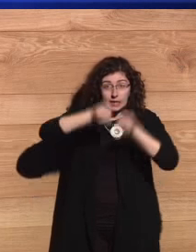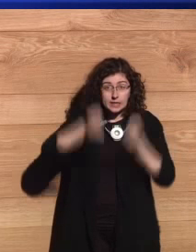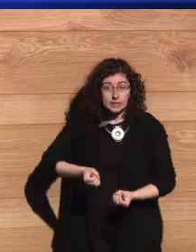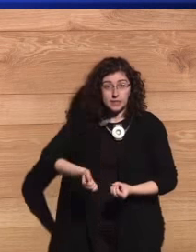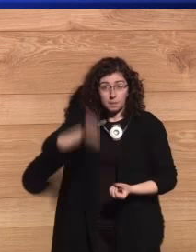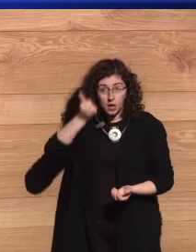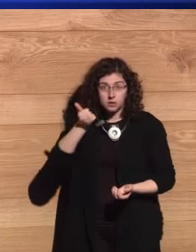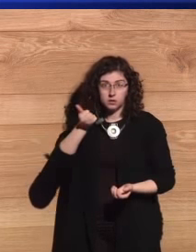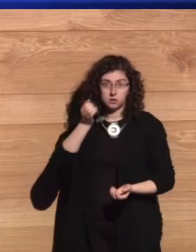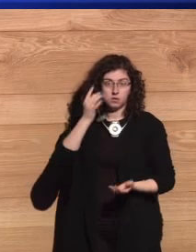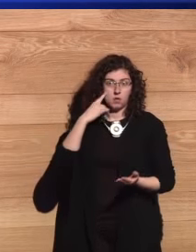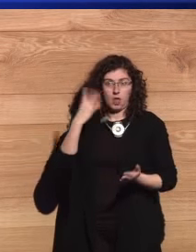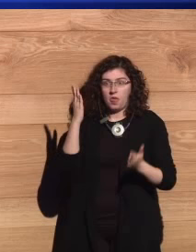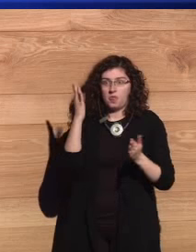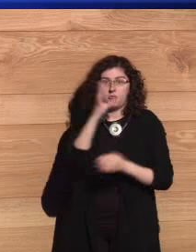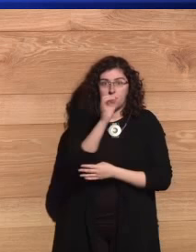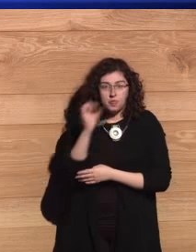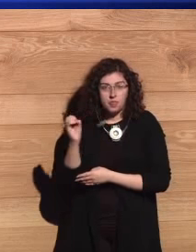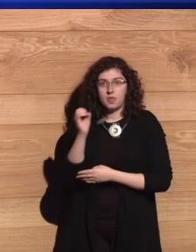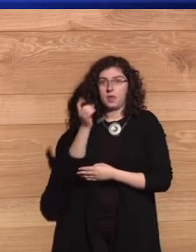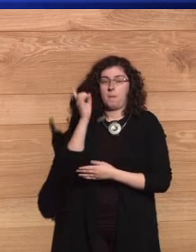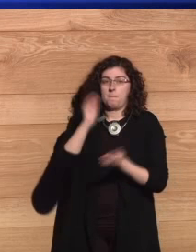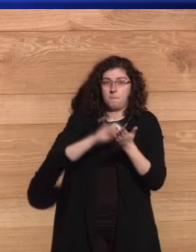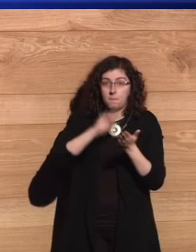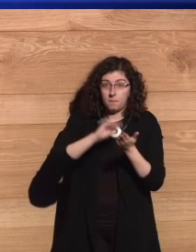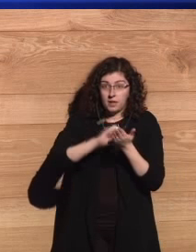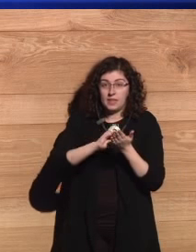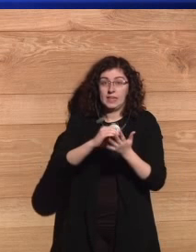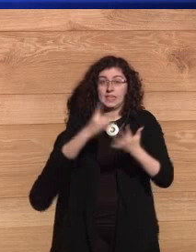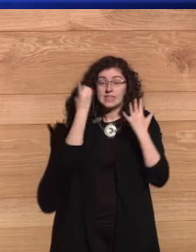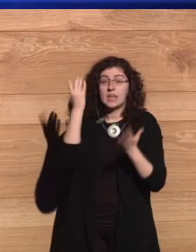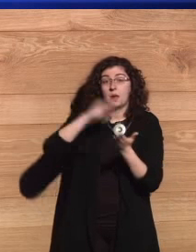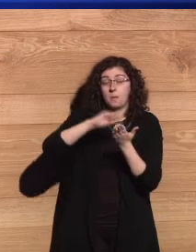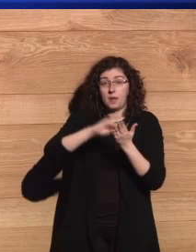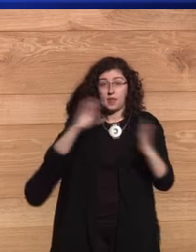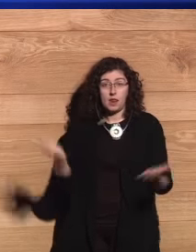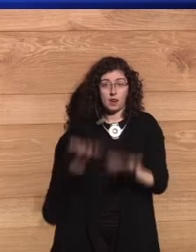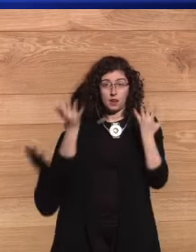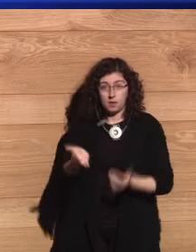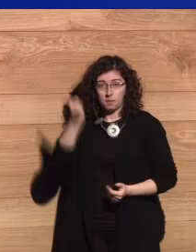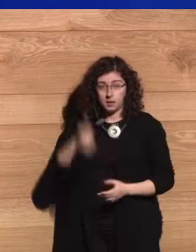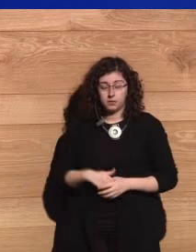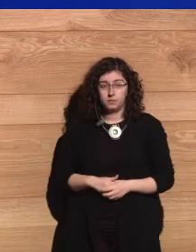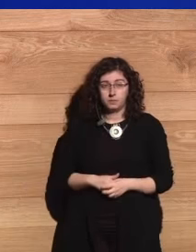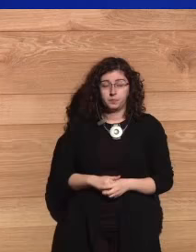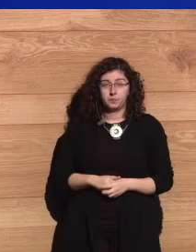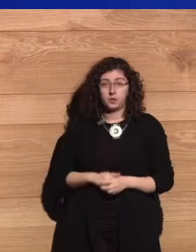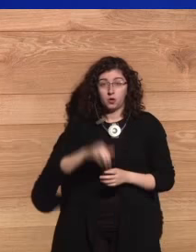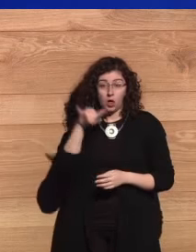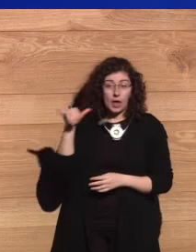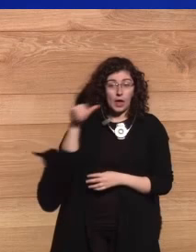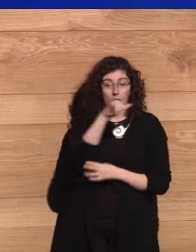más resistentes, y que a la vez son 6 veces más ligeros. En la aeronáutica, en los